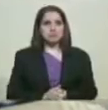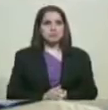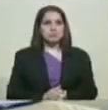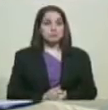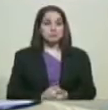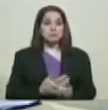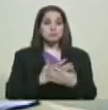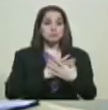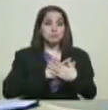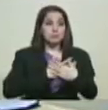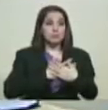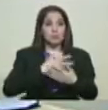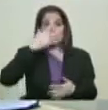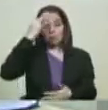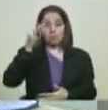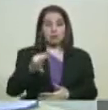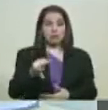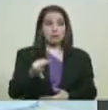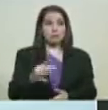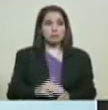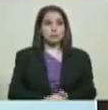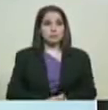Yo creo, se los digo,